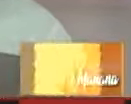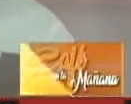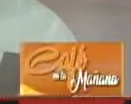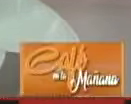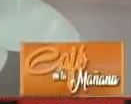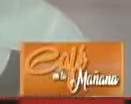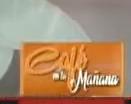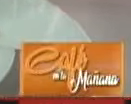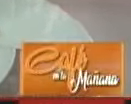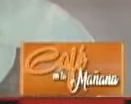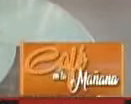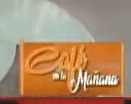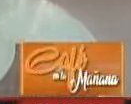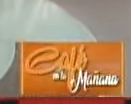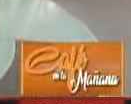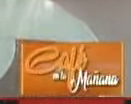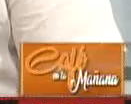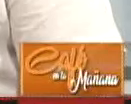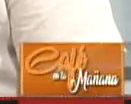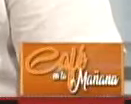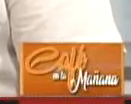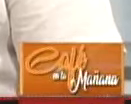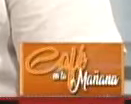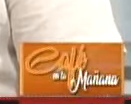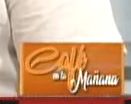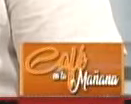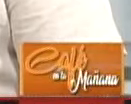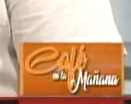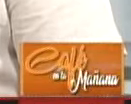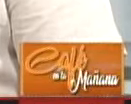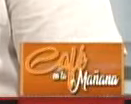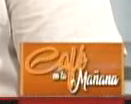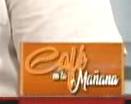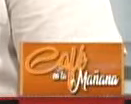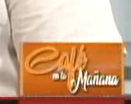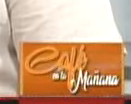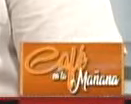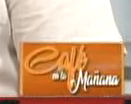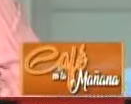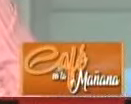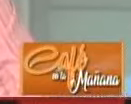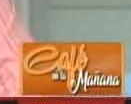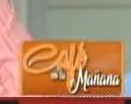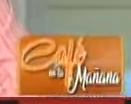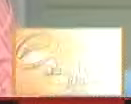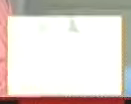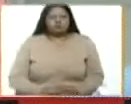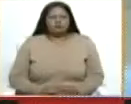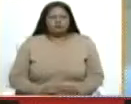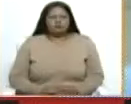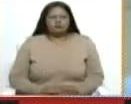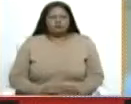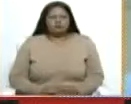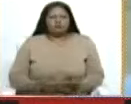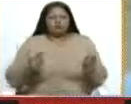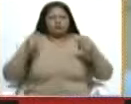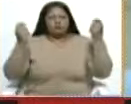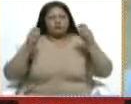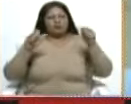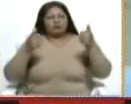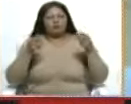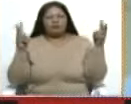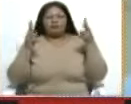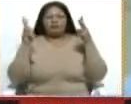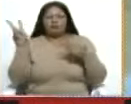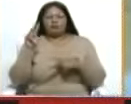su programa Café en la Mañana. Ya tenemos con nosotros a Javier Marín, promotor nacional de la Gran Misión Viva Venezuela. Tengo que confesar que cuando se hizo el lanzamiento de la Gran Misión, mira,